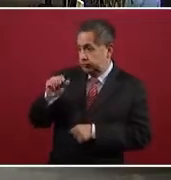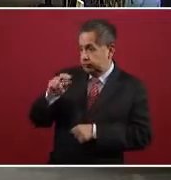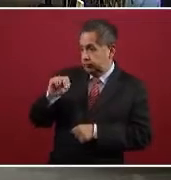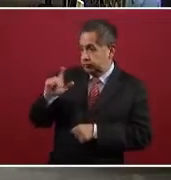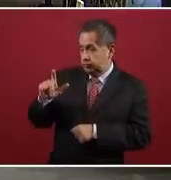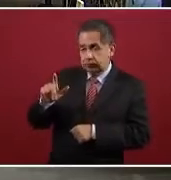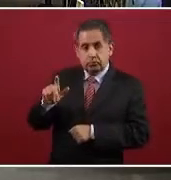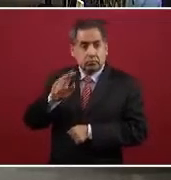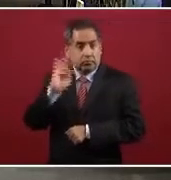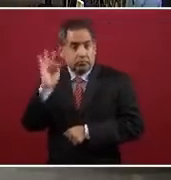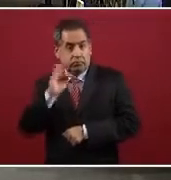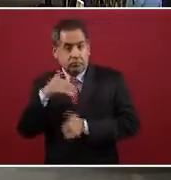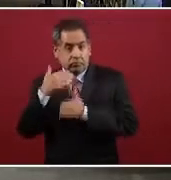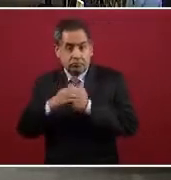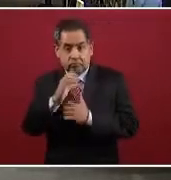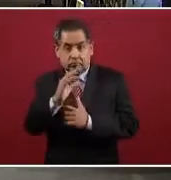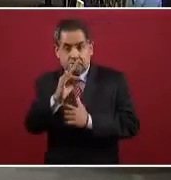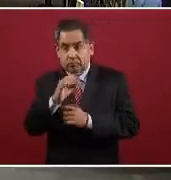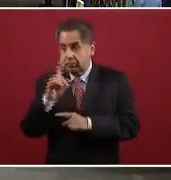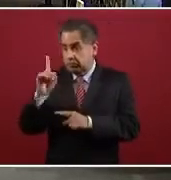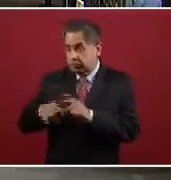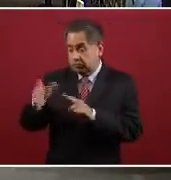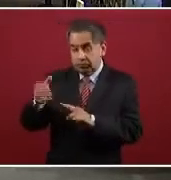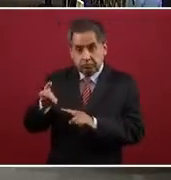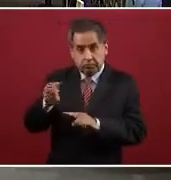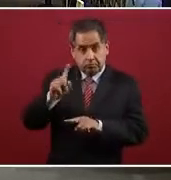riesgo su puesto dentro de la CFE?